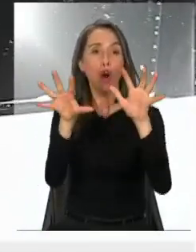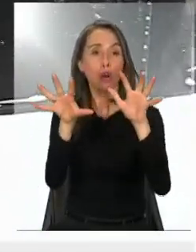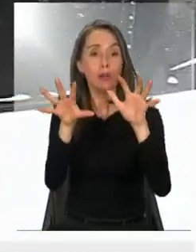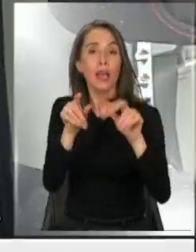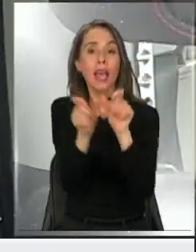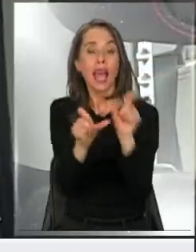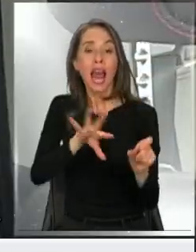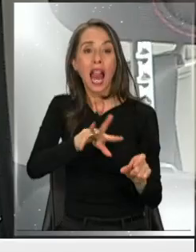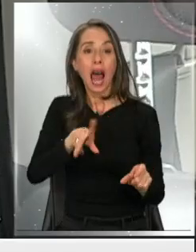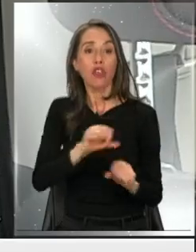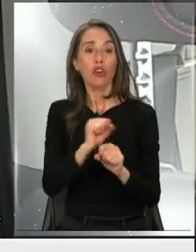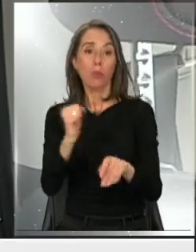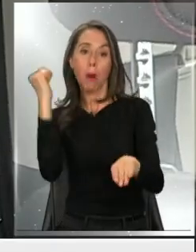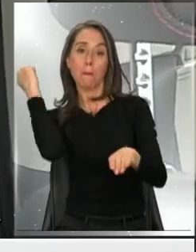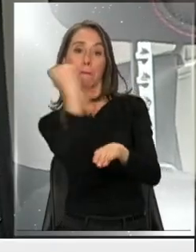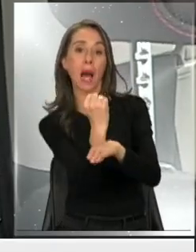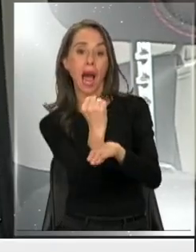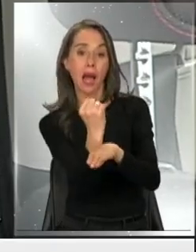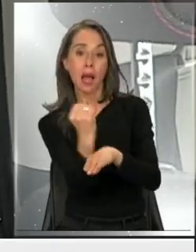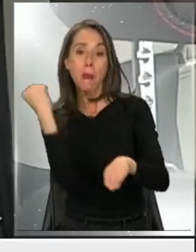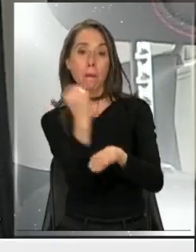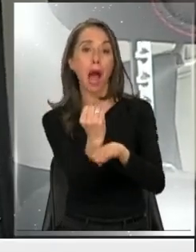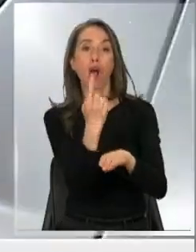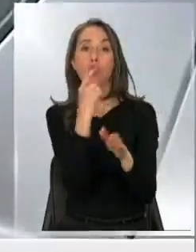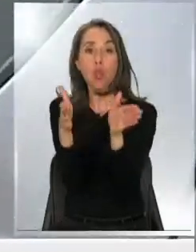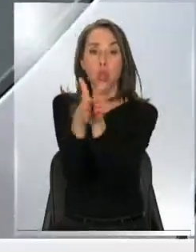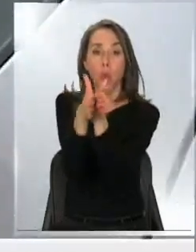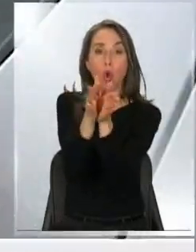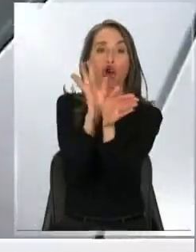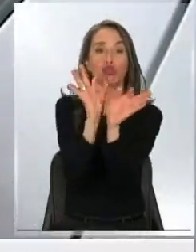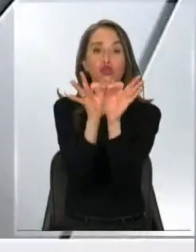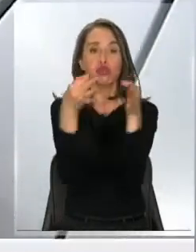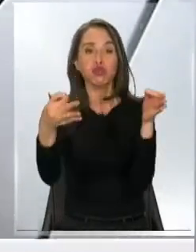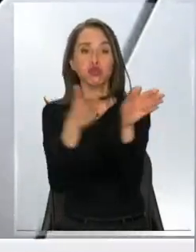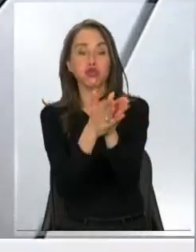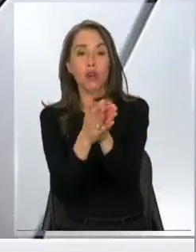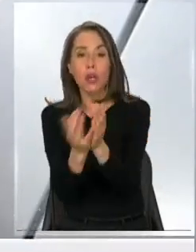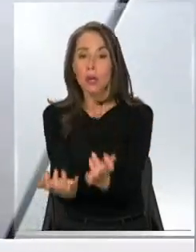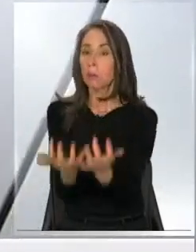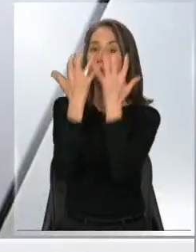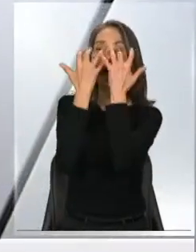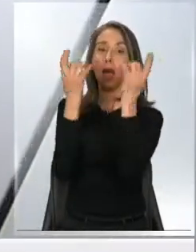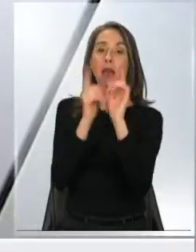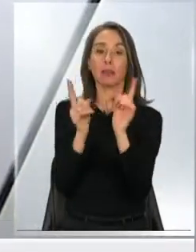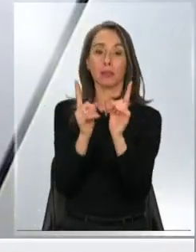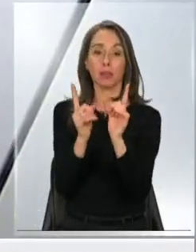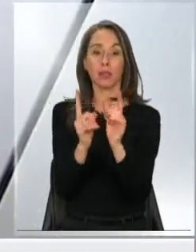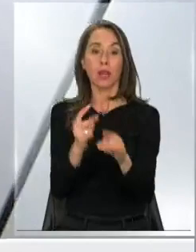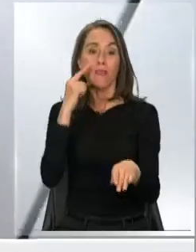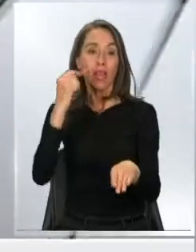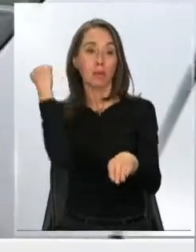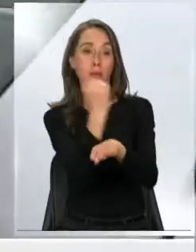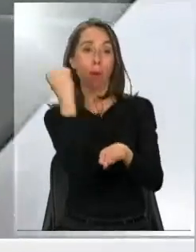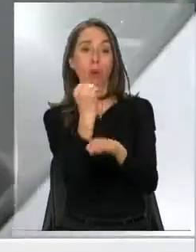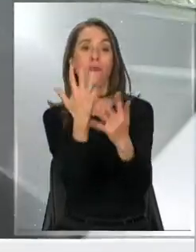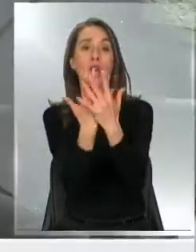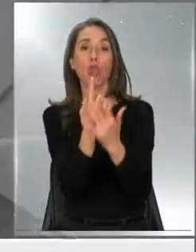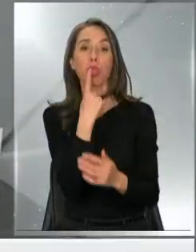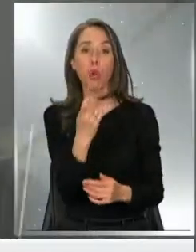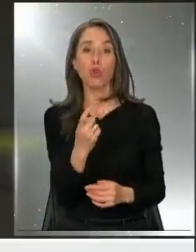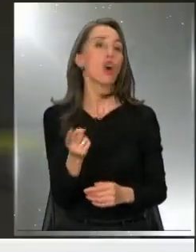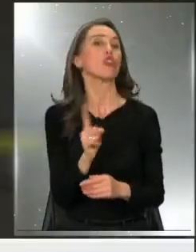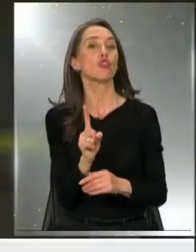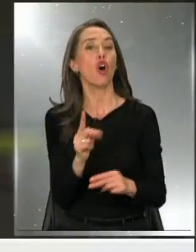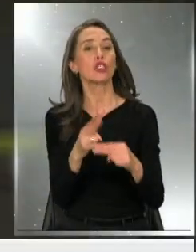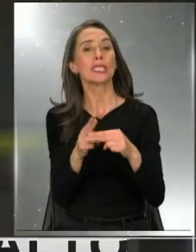los delincuentes puedan romperlo con algún elemento contundente o que salten esquirlas al interior. Estos no son blindajes de